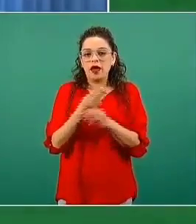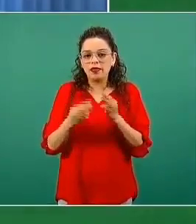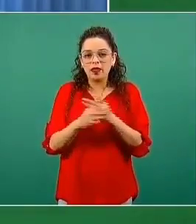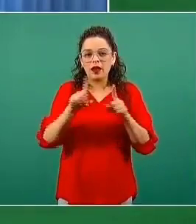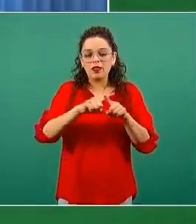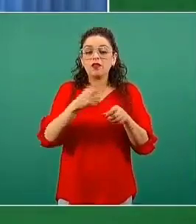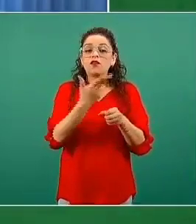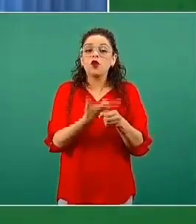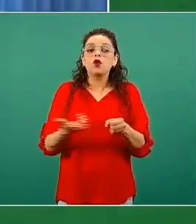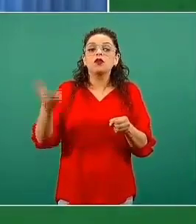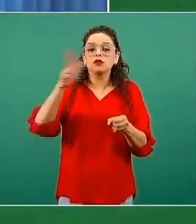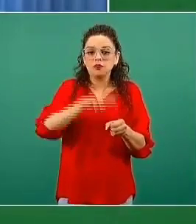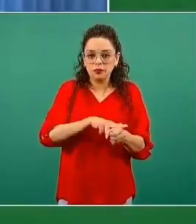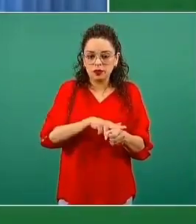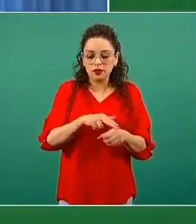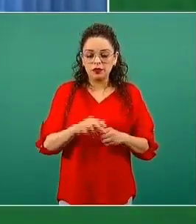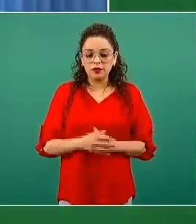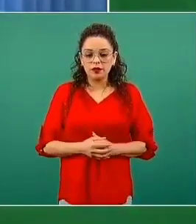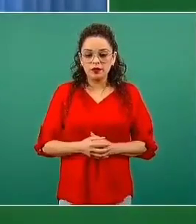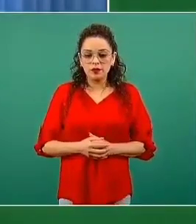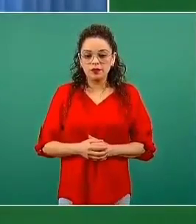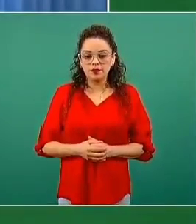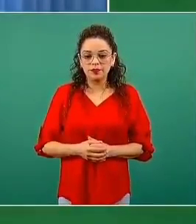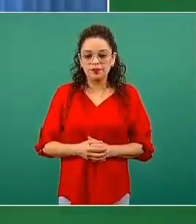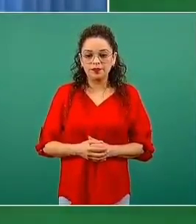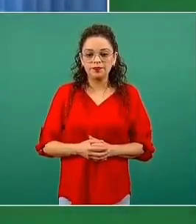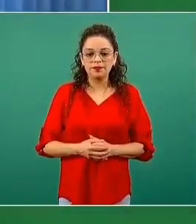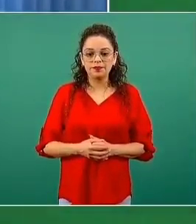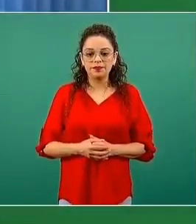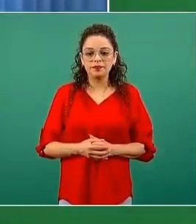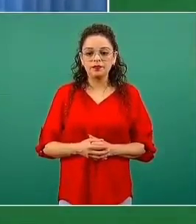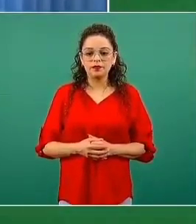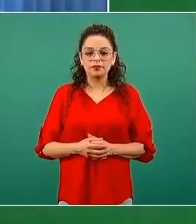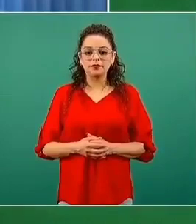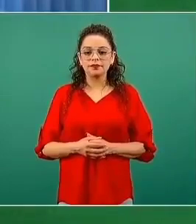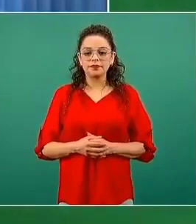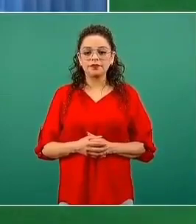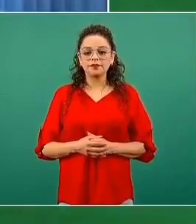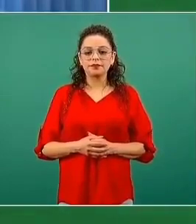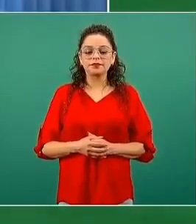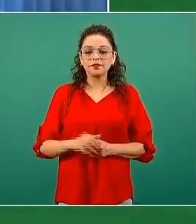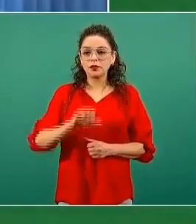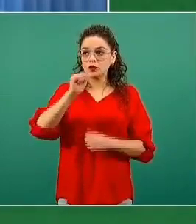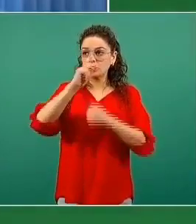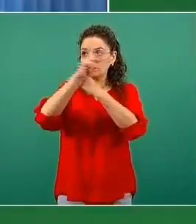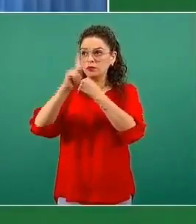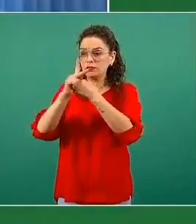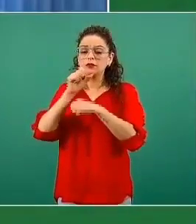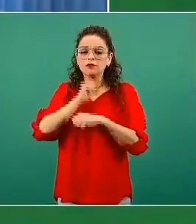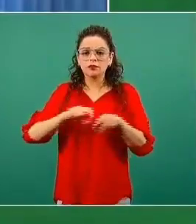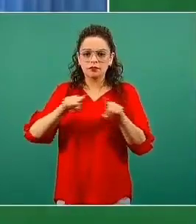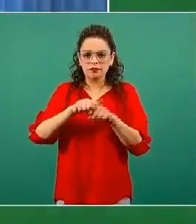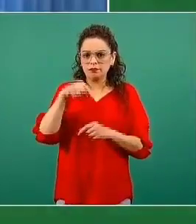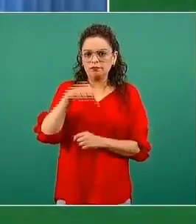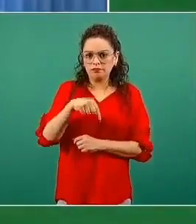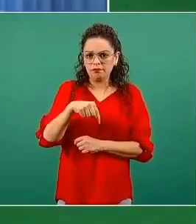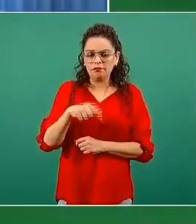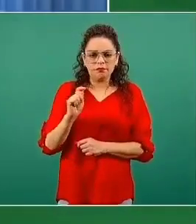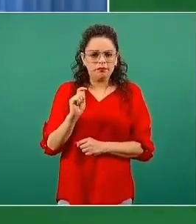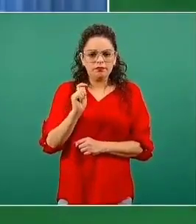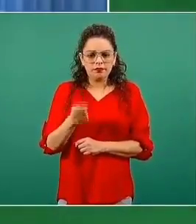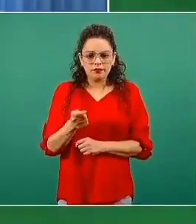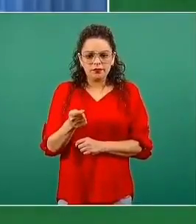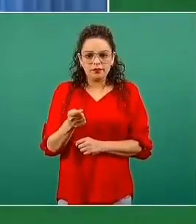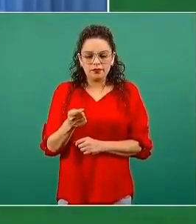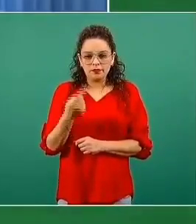Esto lo que generó es que, al igual que otros países, nos encontramos frente a una situación que requería todo